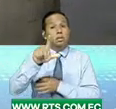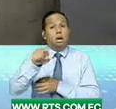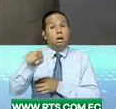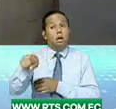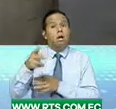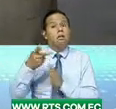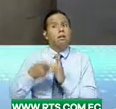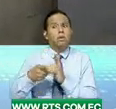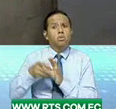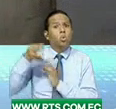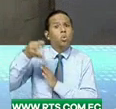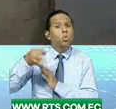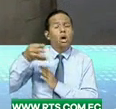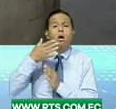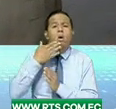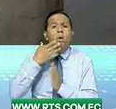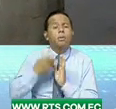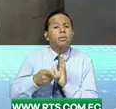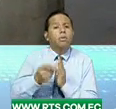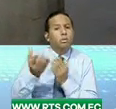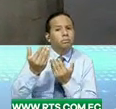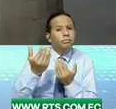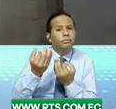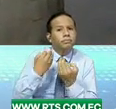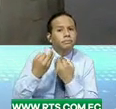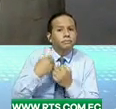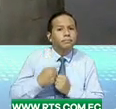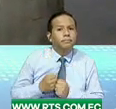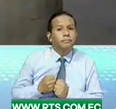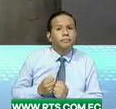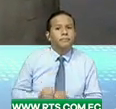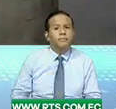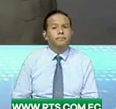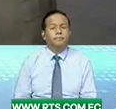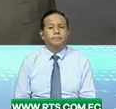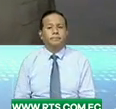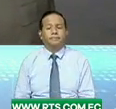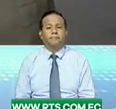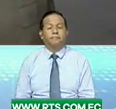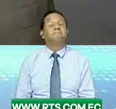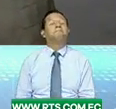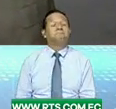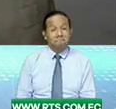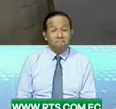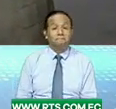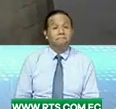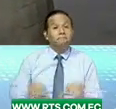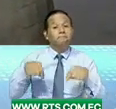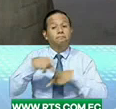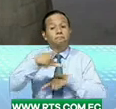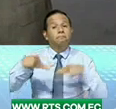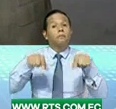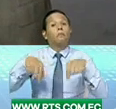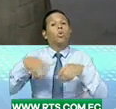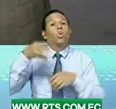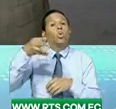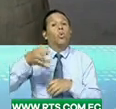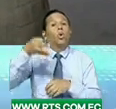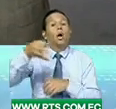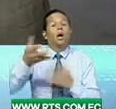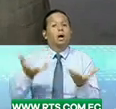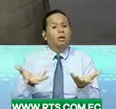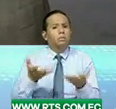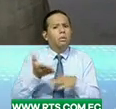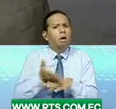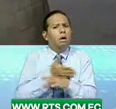Durán. ¿Qué ocurre ahí, Charlie? Cuéntanos. Así es, Anali, estamos en el Cantón Durán, donde